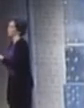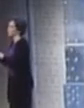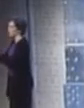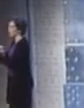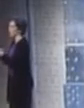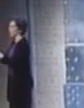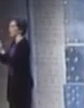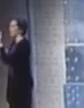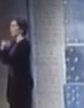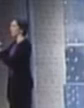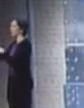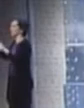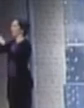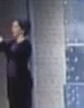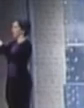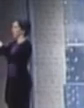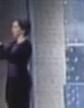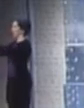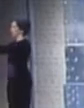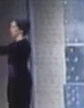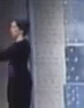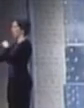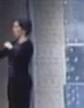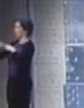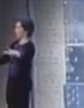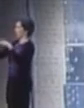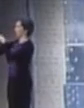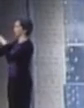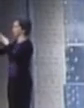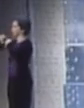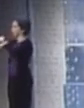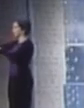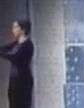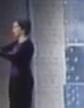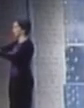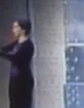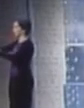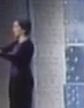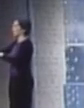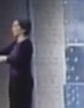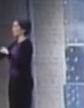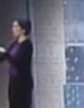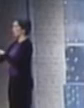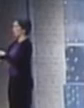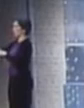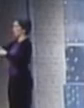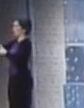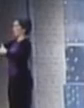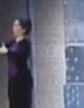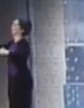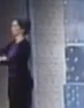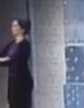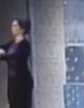que hagan esas interconexiones sinápticas y se hagan cada vez más grandes y más fuertes.